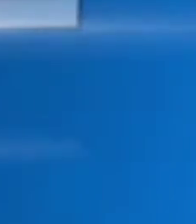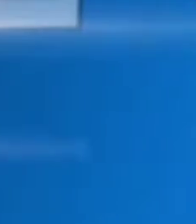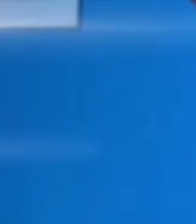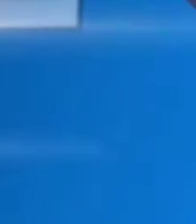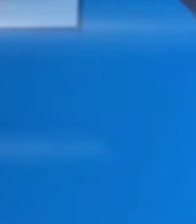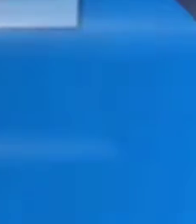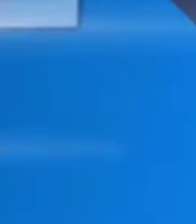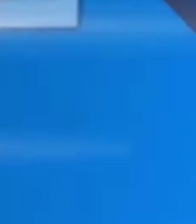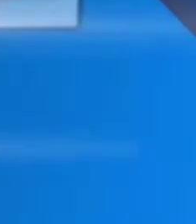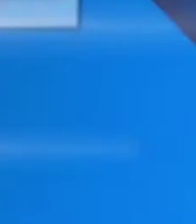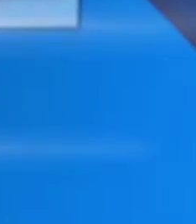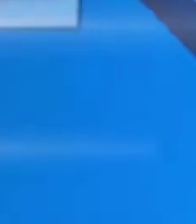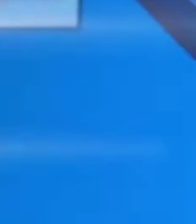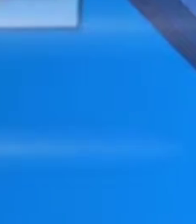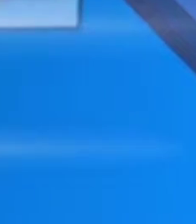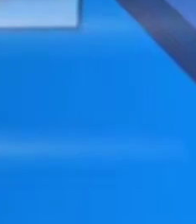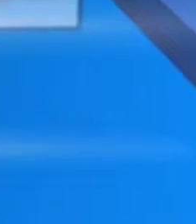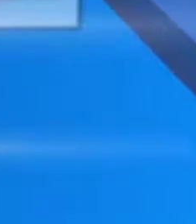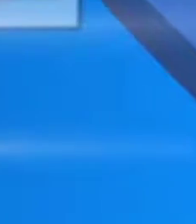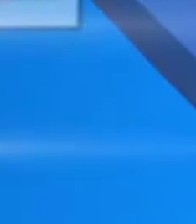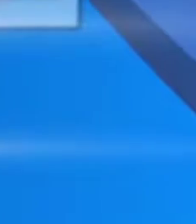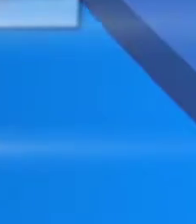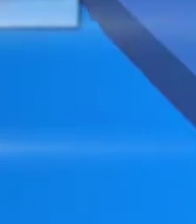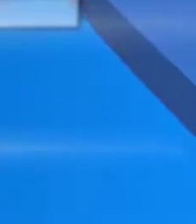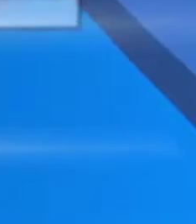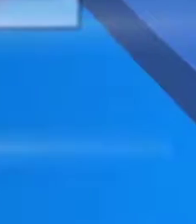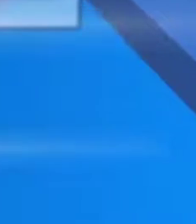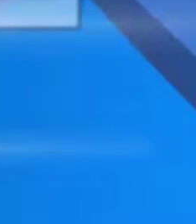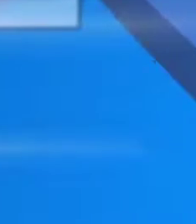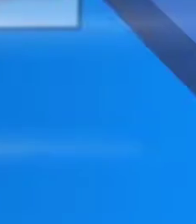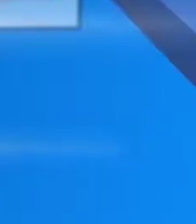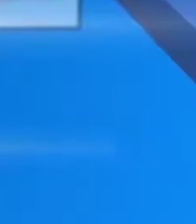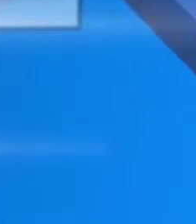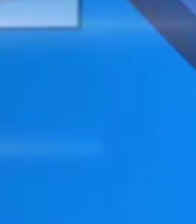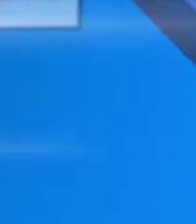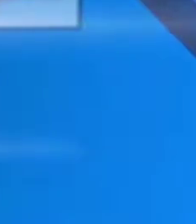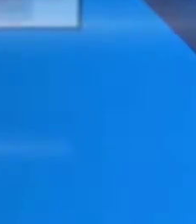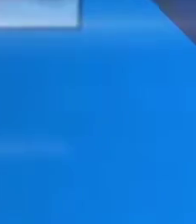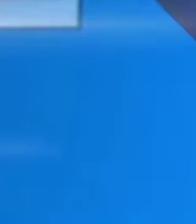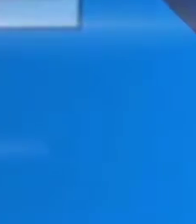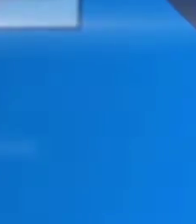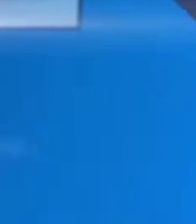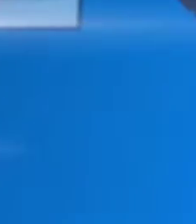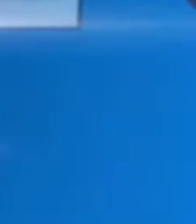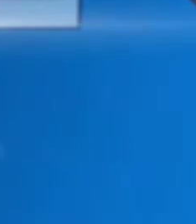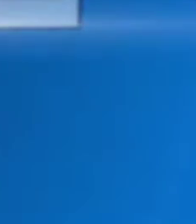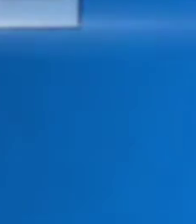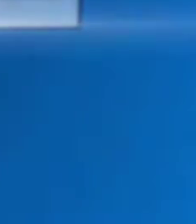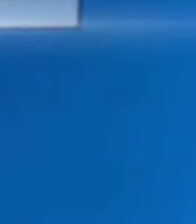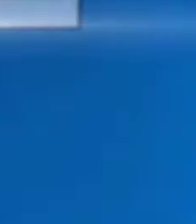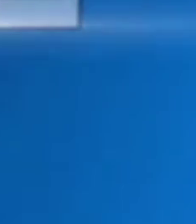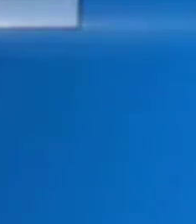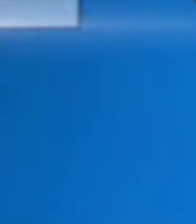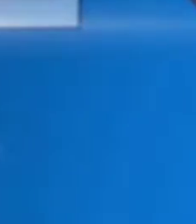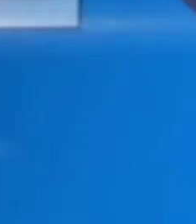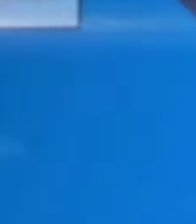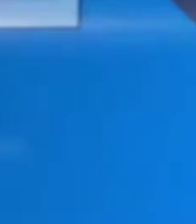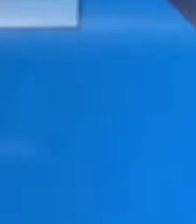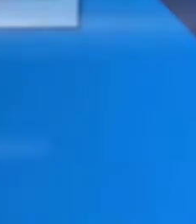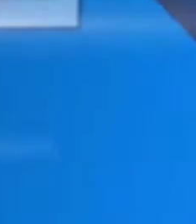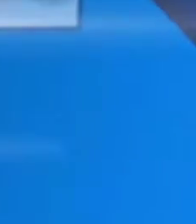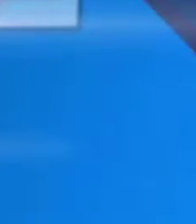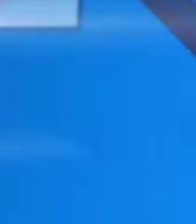vicepresidente de la cámara de la construcción de quito asambleísta de creó por la provincia de chimborazo integrante de la comisión de educación